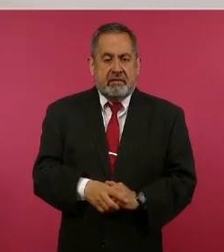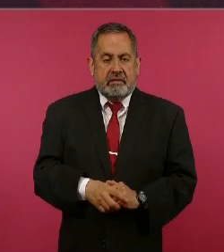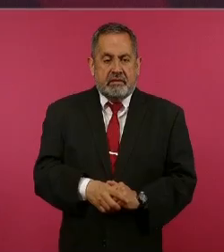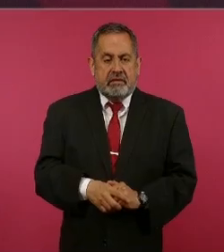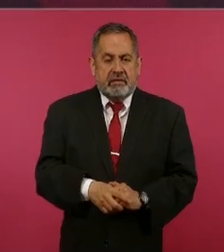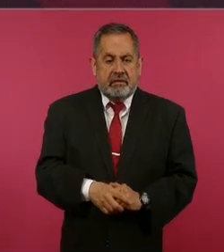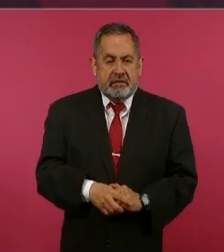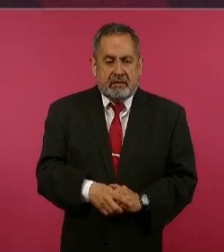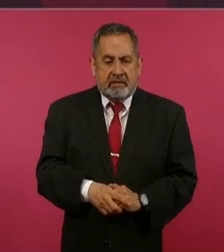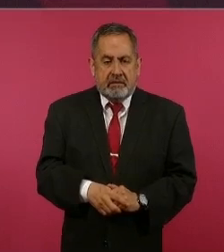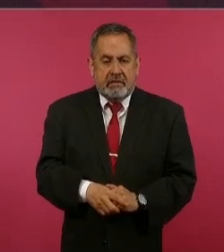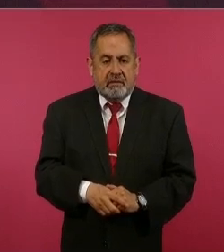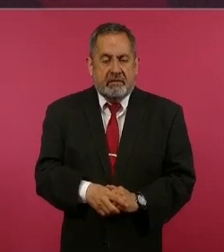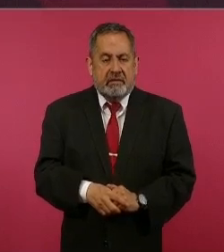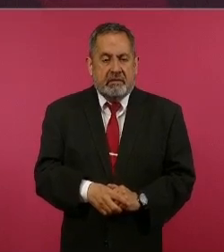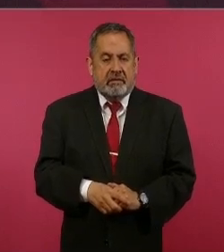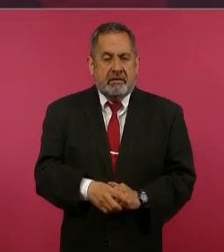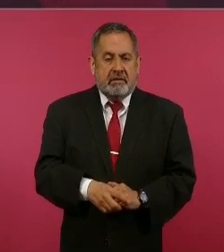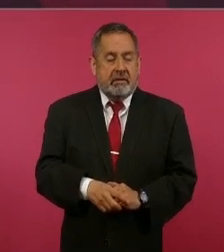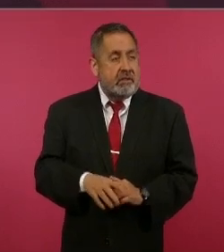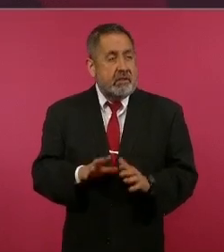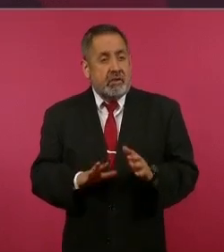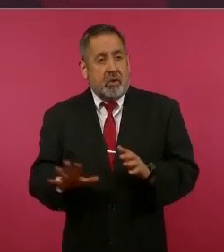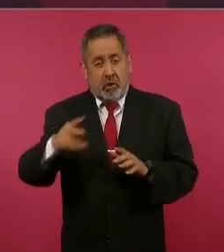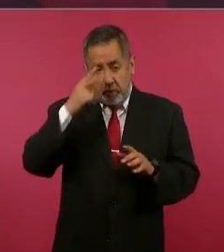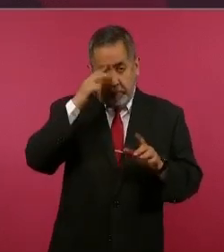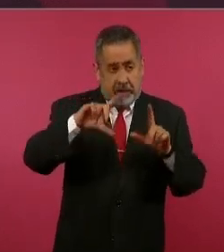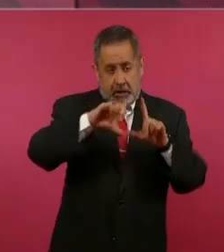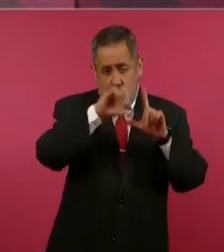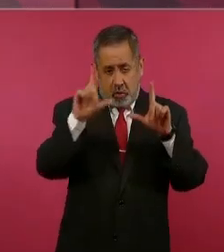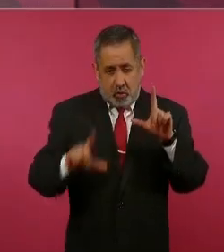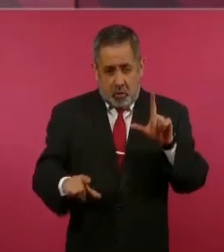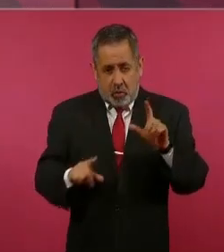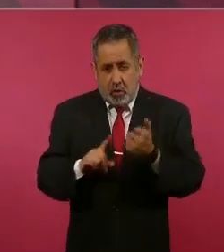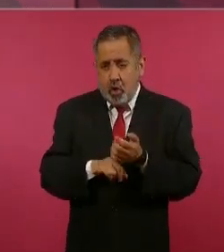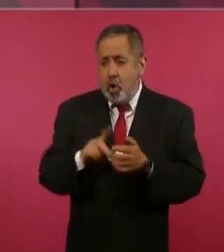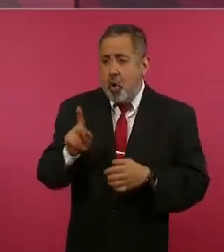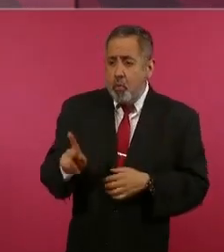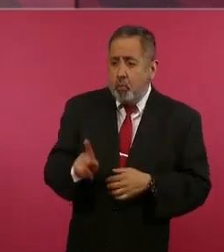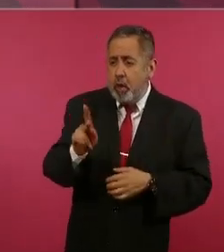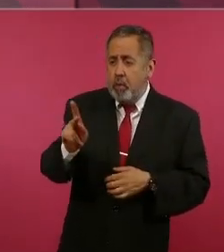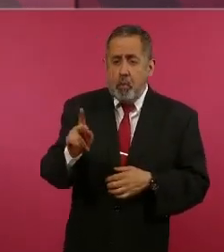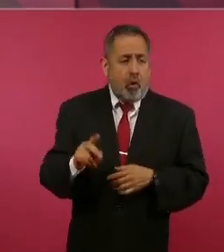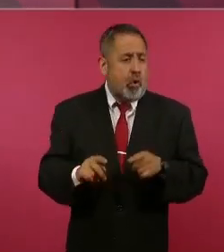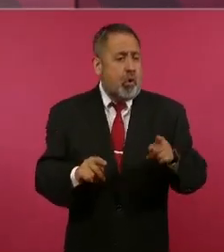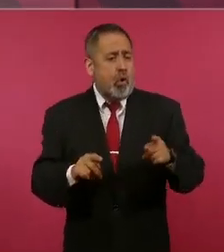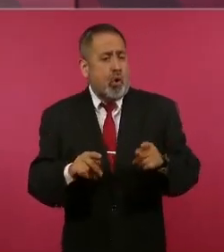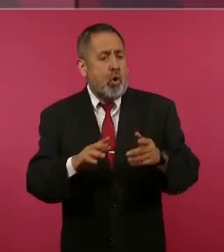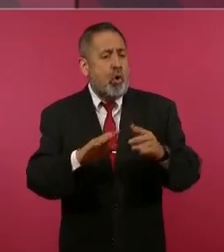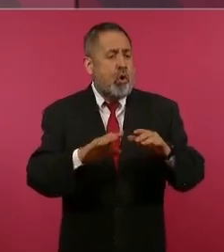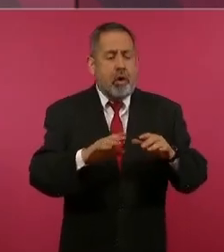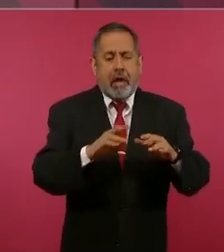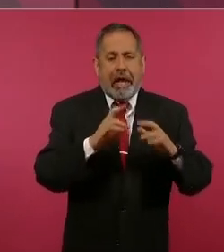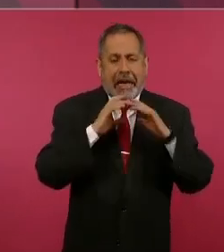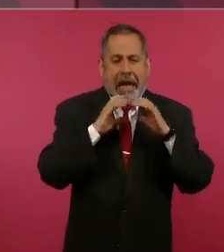un solo pueblo, una sola comunidad, un solo ejido, una sola